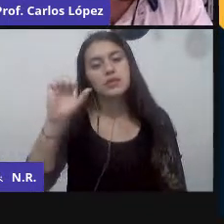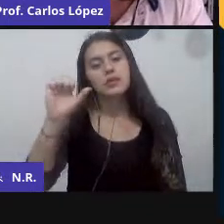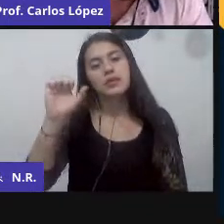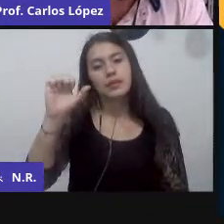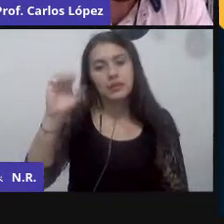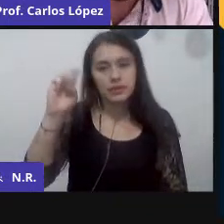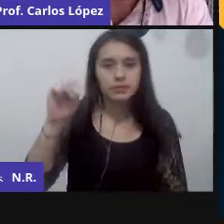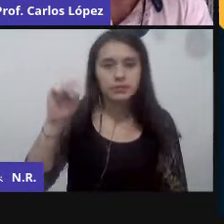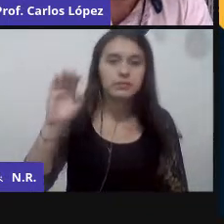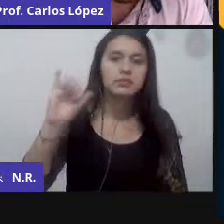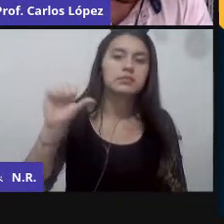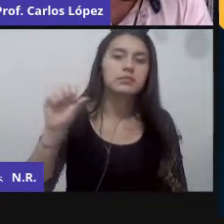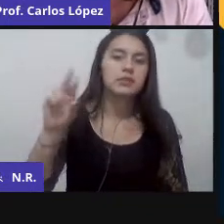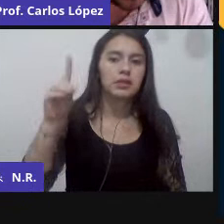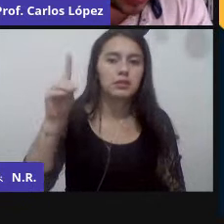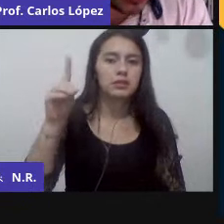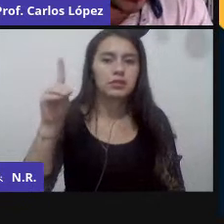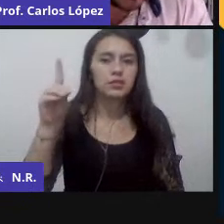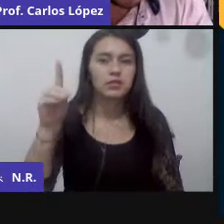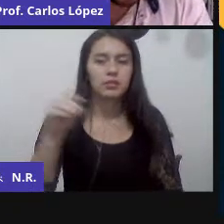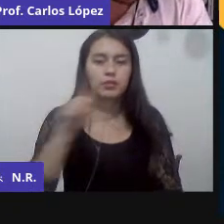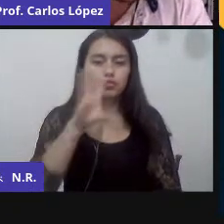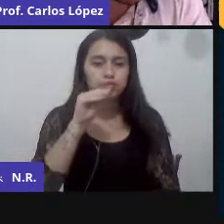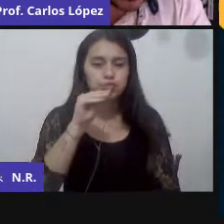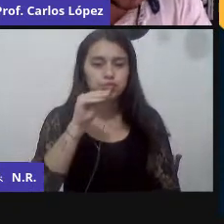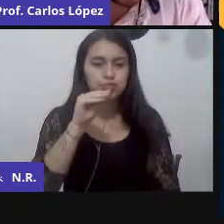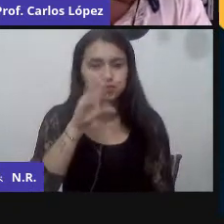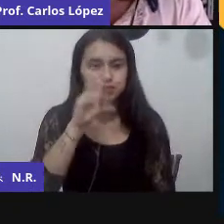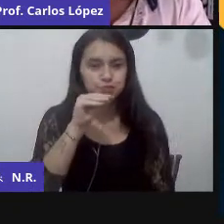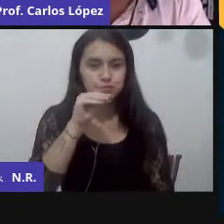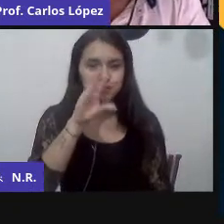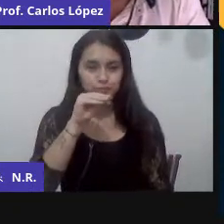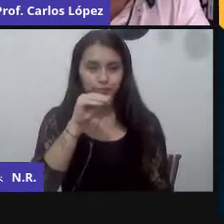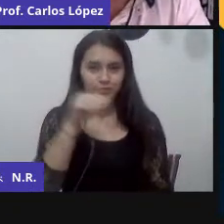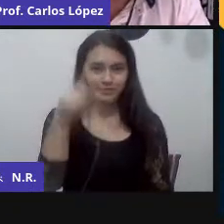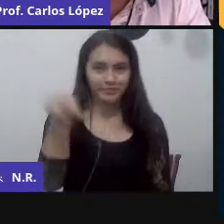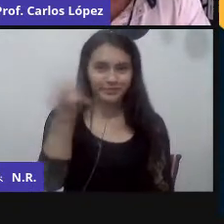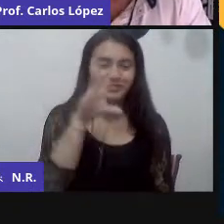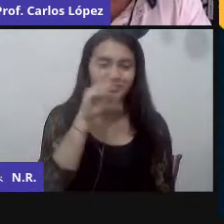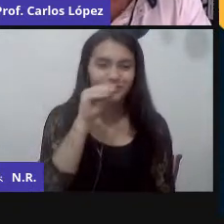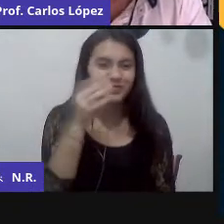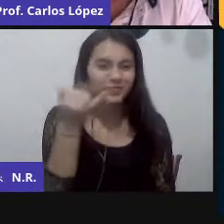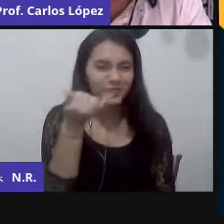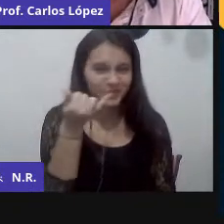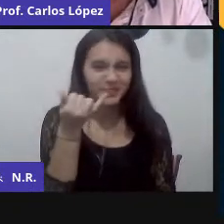para mostrarles de qué se trata el programa. Este es un programa, un gestor